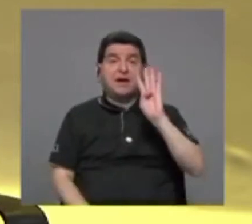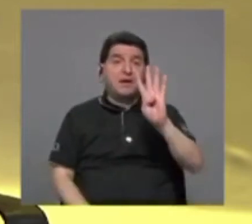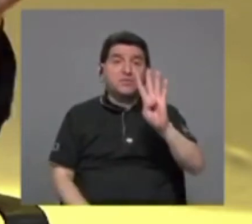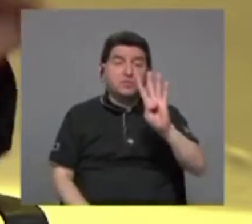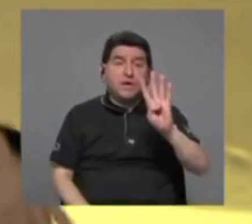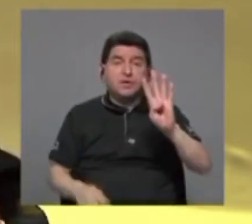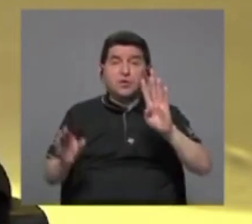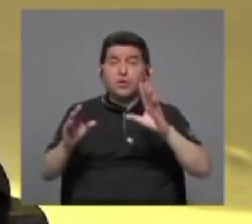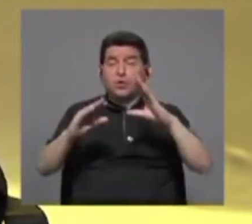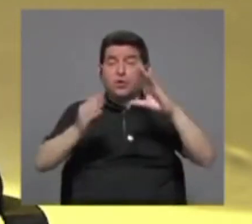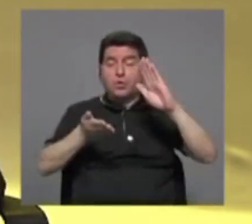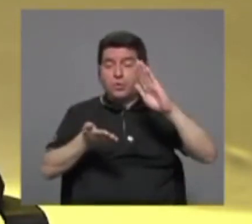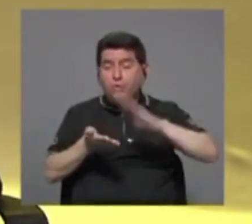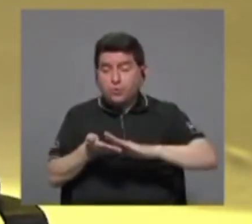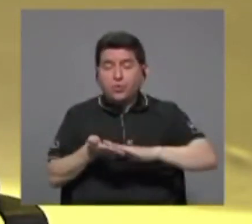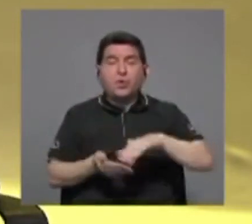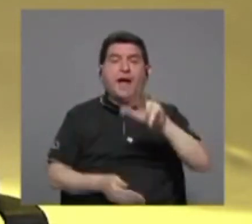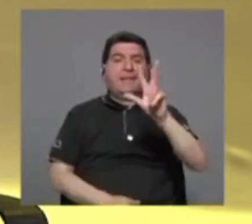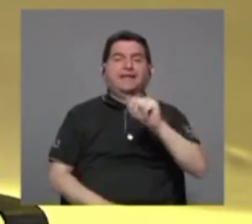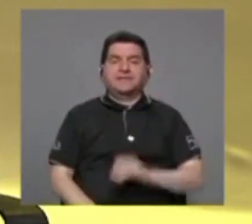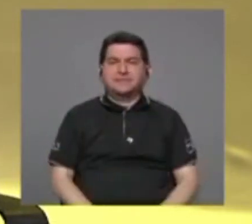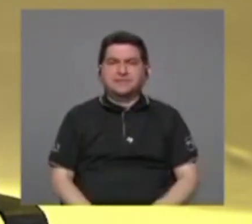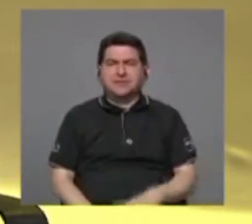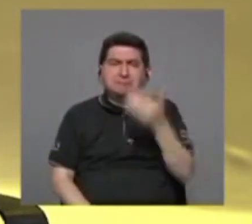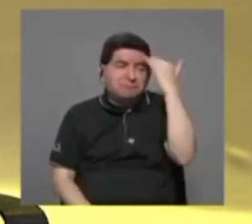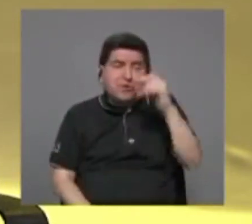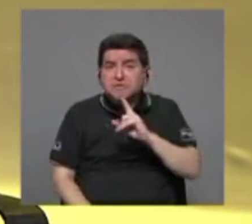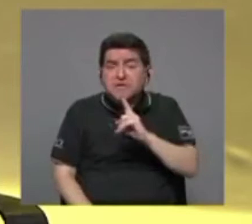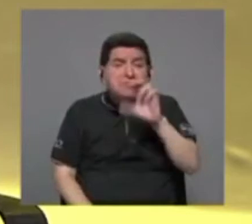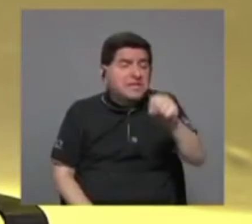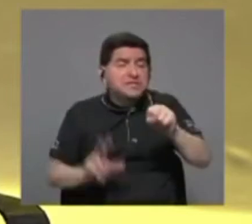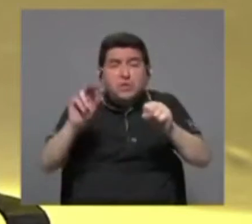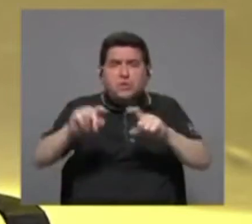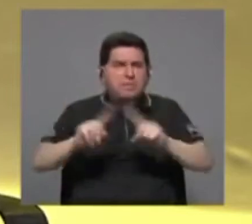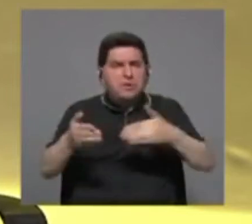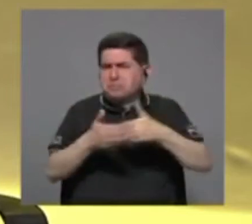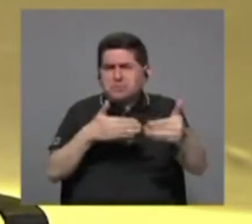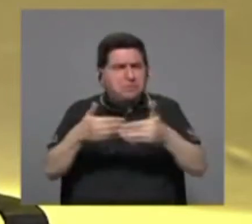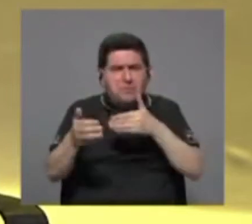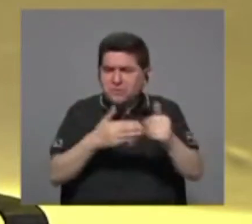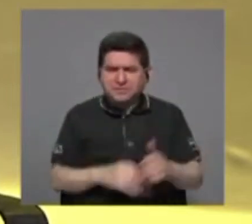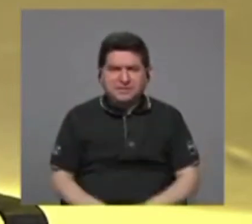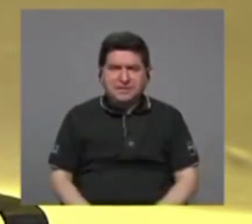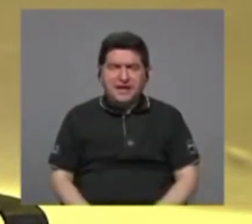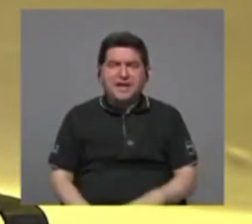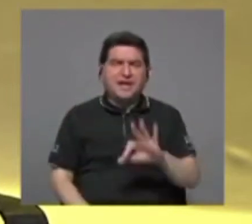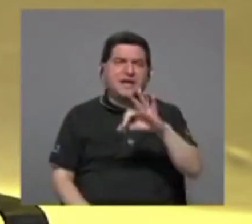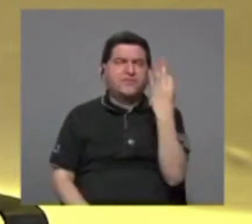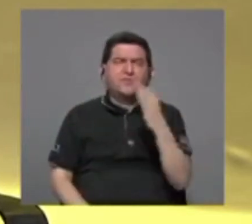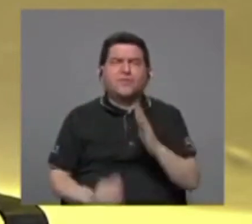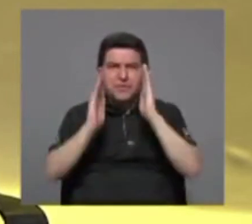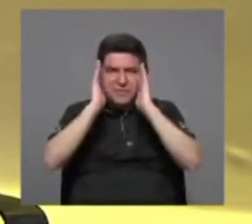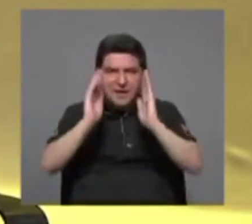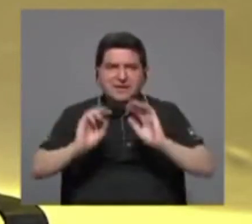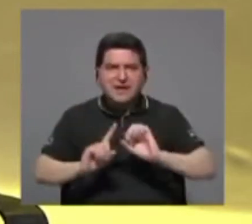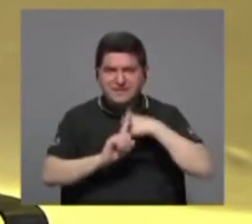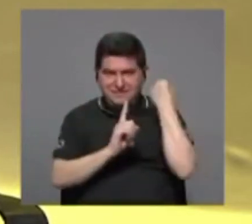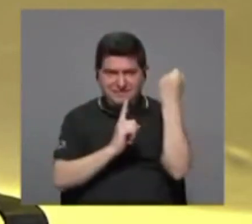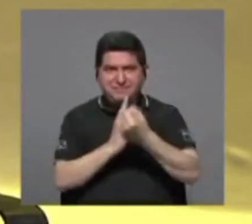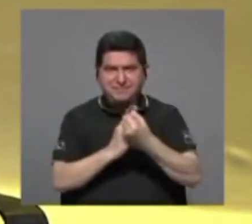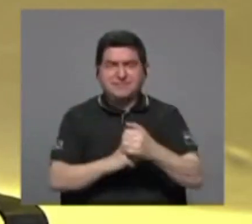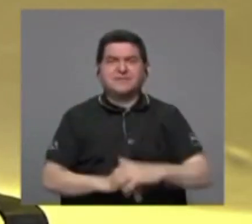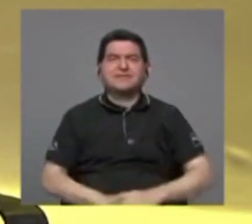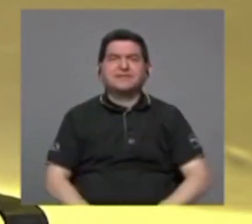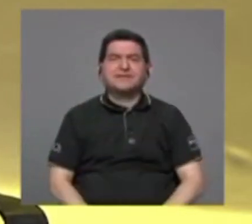3. Si eso es cierto o no, creo que no es importante, pero sí es una manera de entrar en esta idea que es,